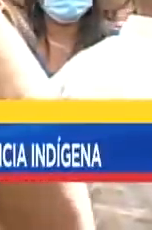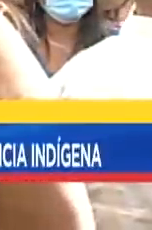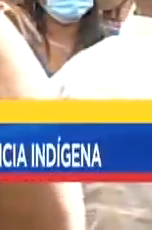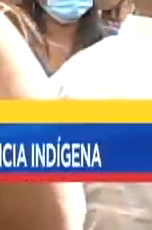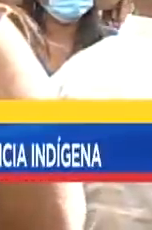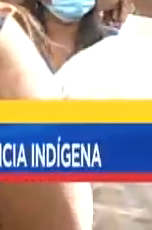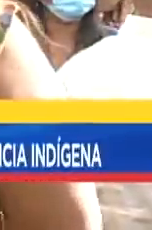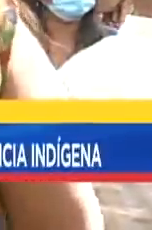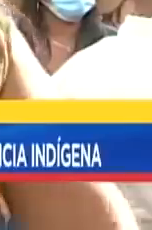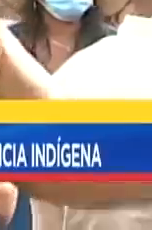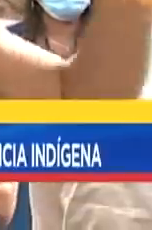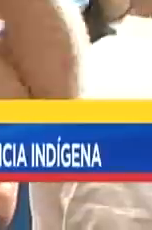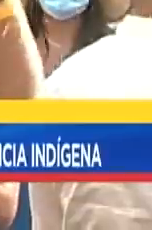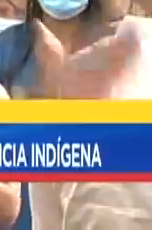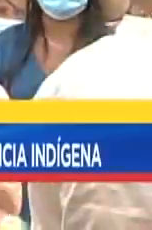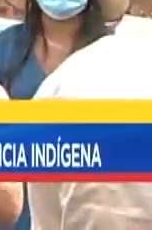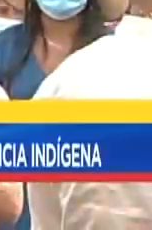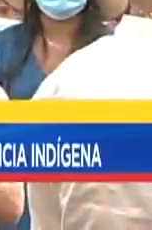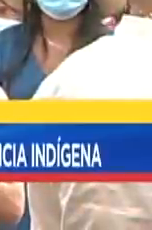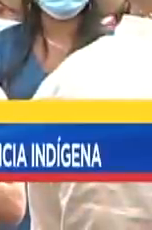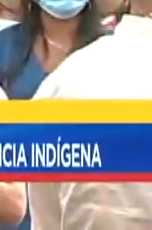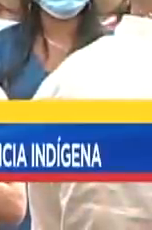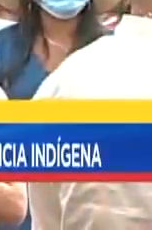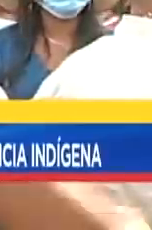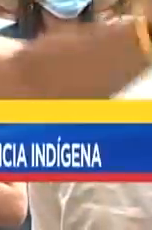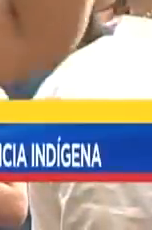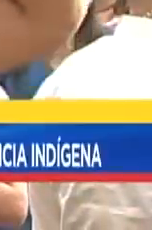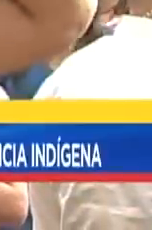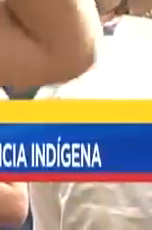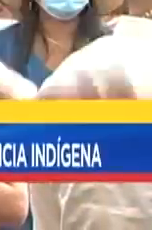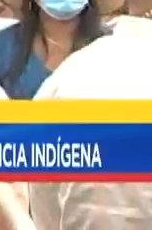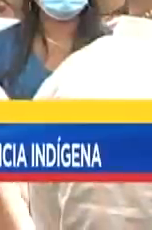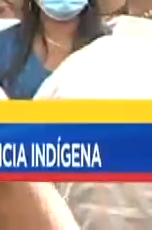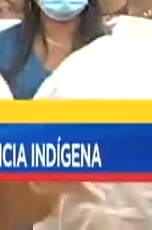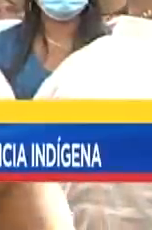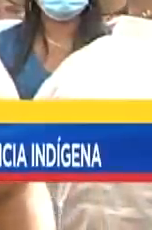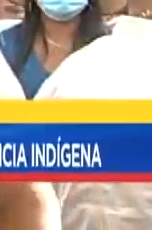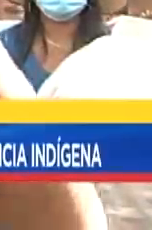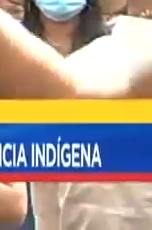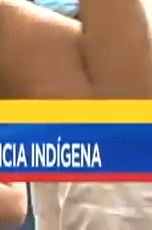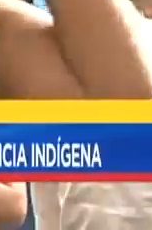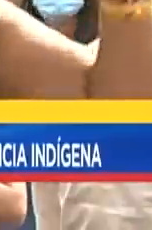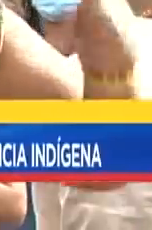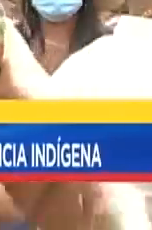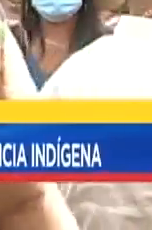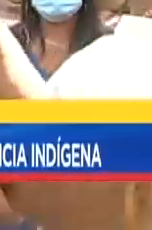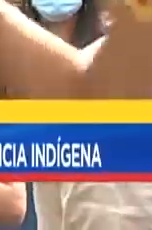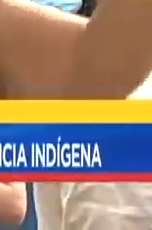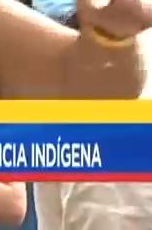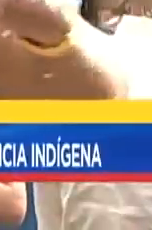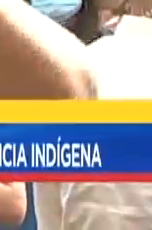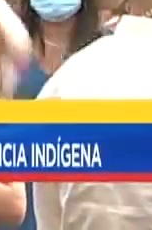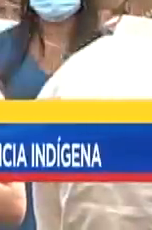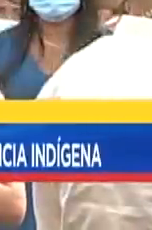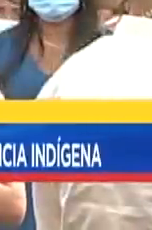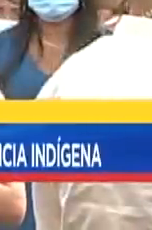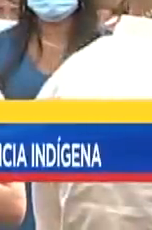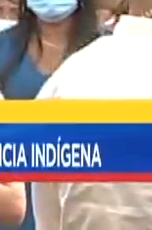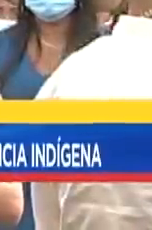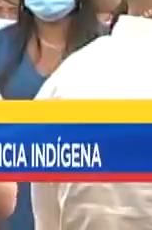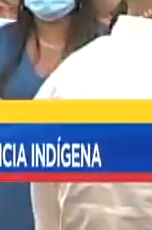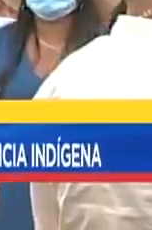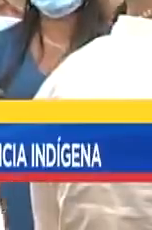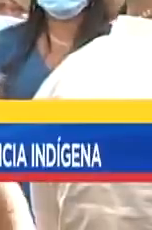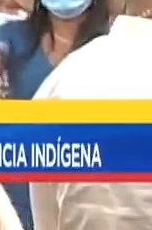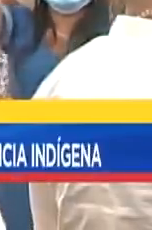nuestros pueblos indígenas. Eso no podemos olvidarlo. Nosotros tenemos que saber de dónde venimos, dónde estamos y